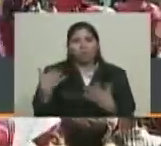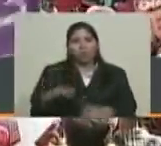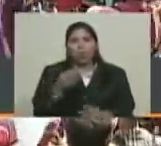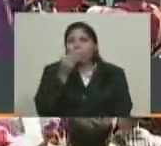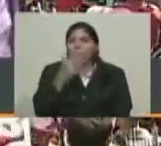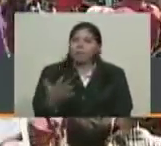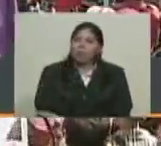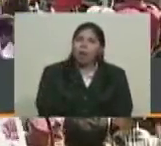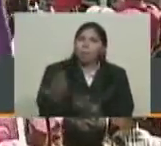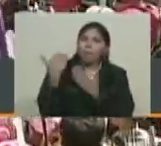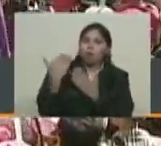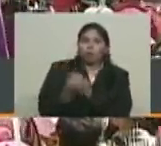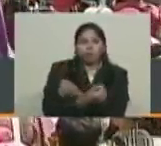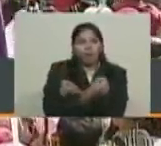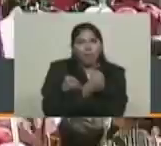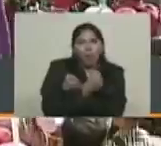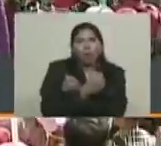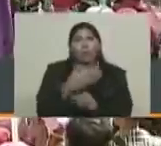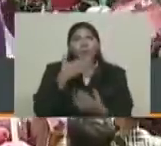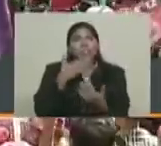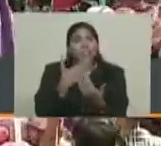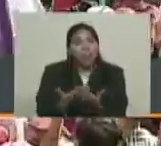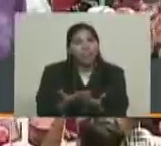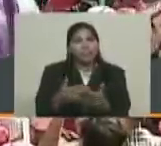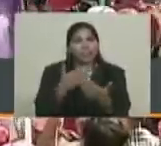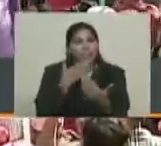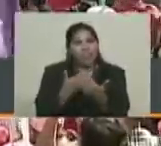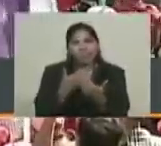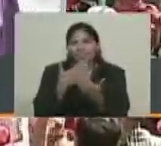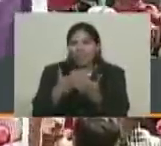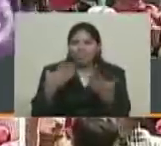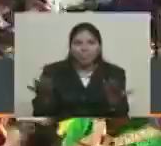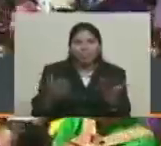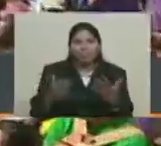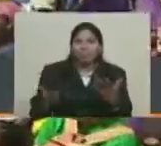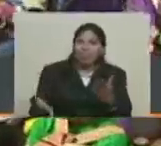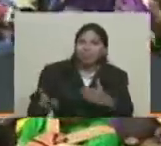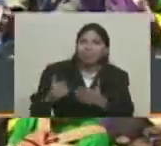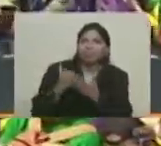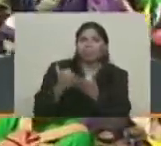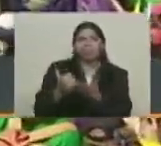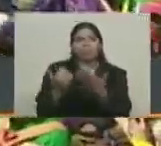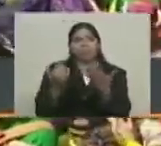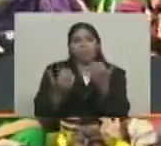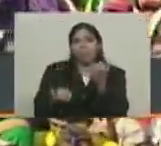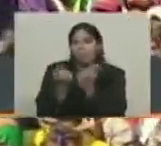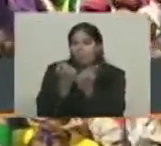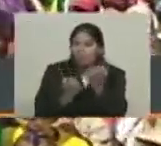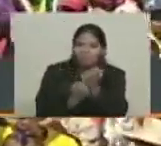por tanto amor. Gracias por tanto apoyo, por tanta solidaridad, por tanta conciencia.